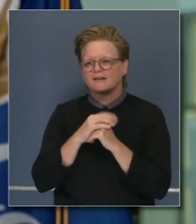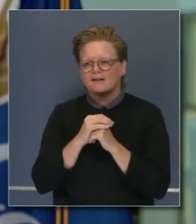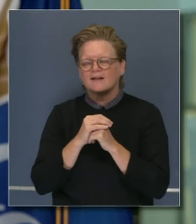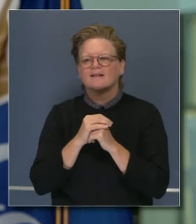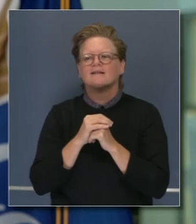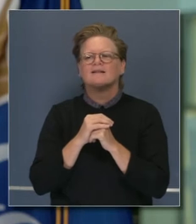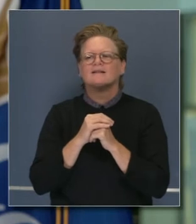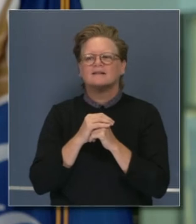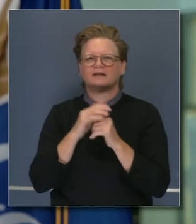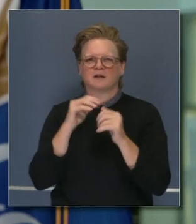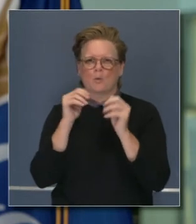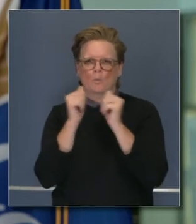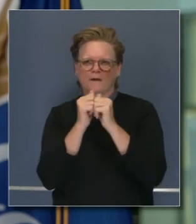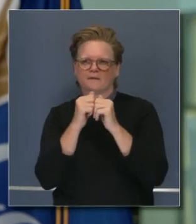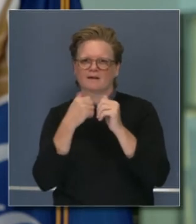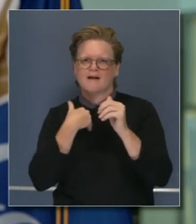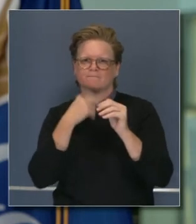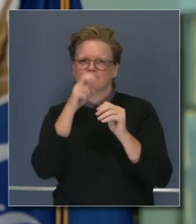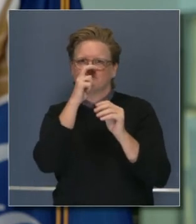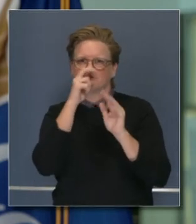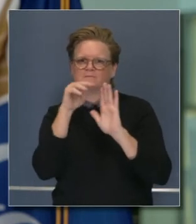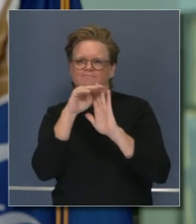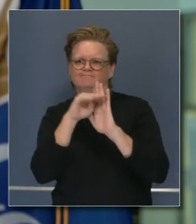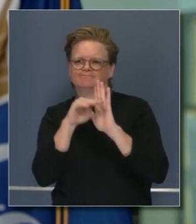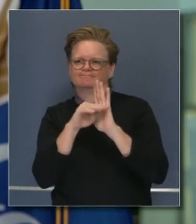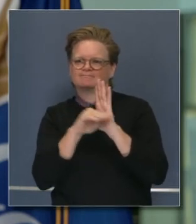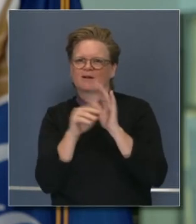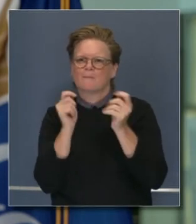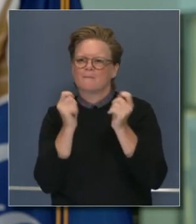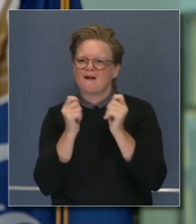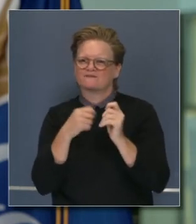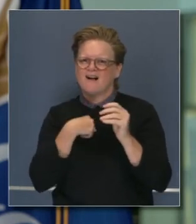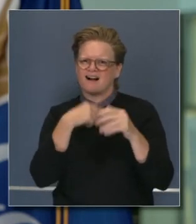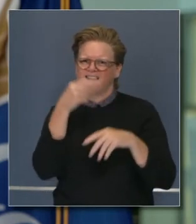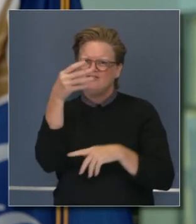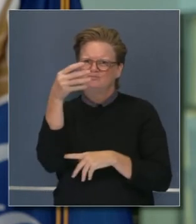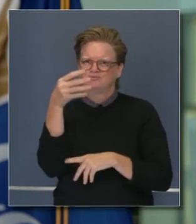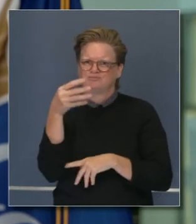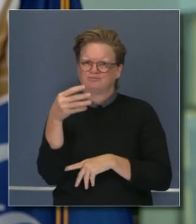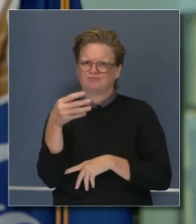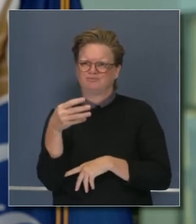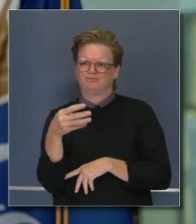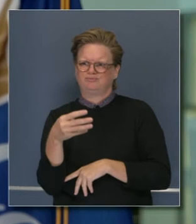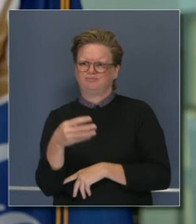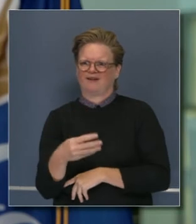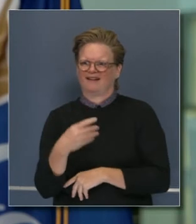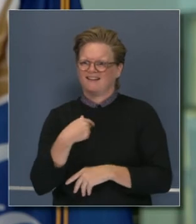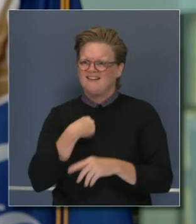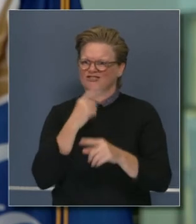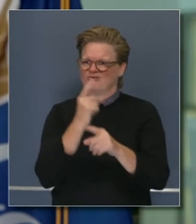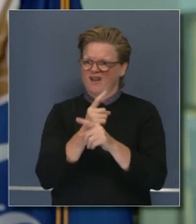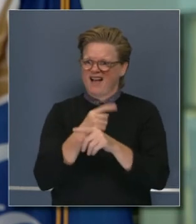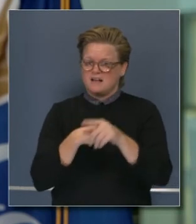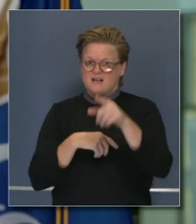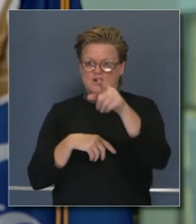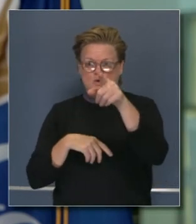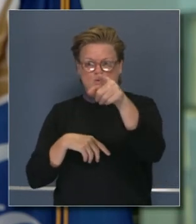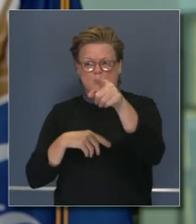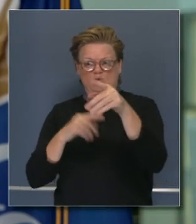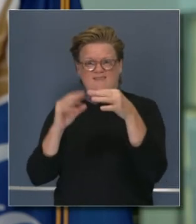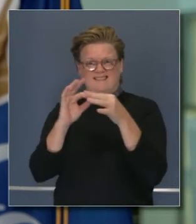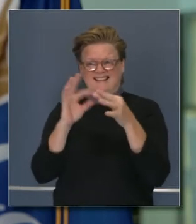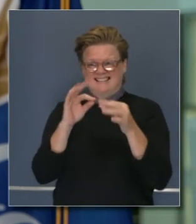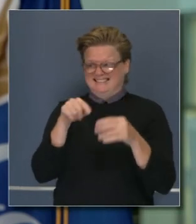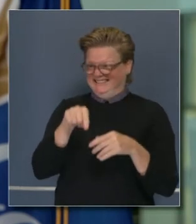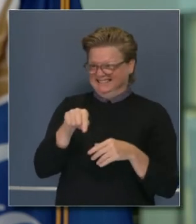haberlo incluido en la conferencia de prensa. En fin, me parece una lista sumamente larga. ¿Estoy leyéndolo bien?